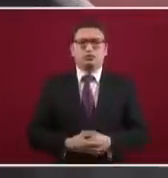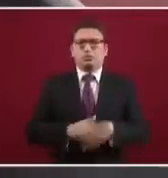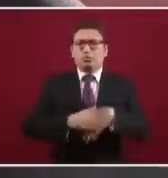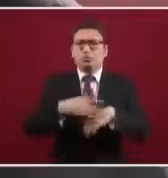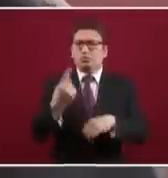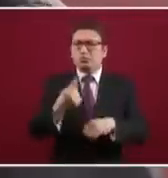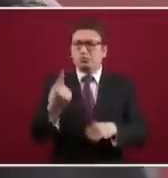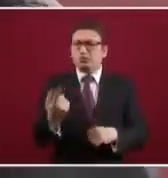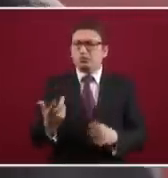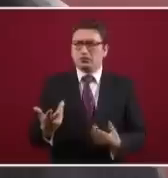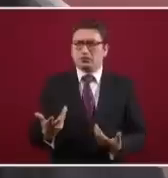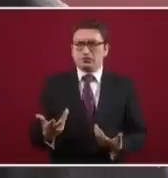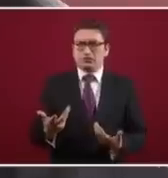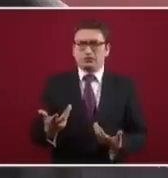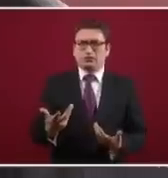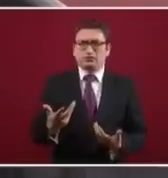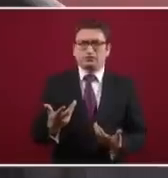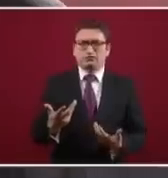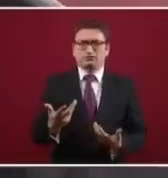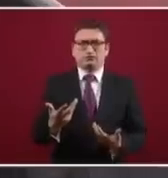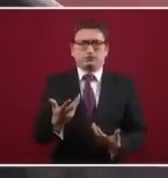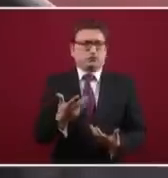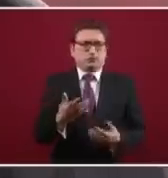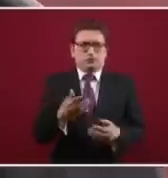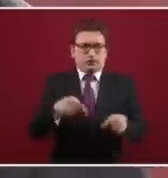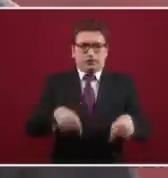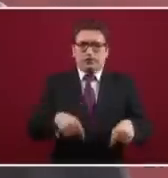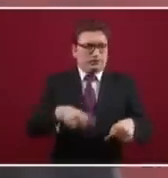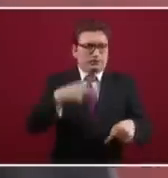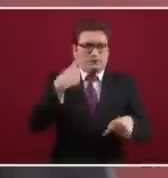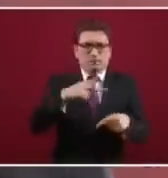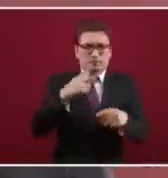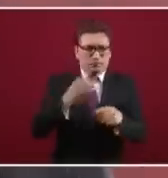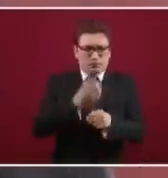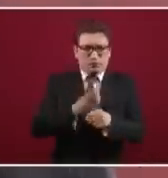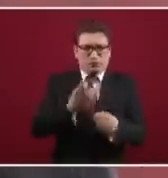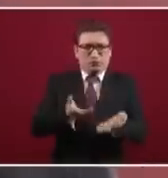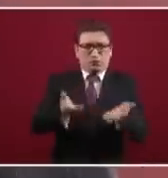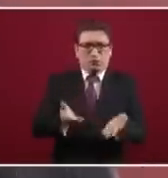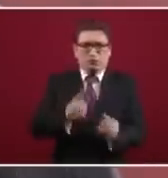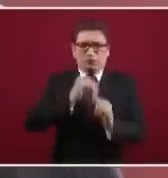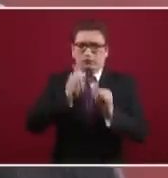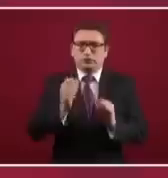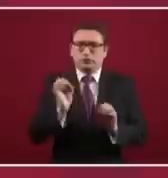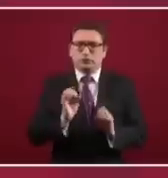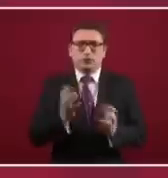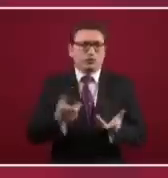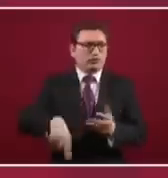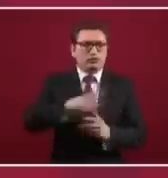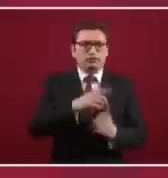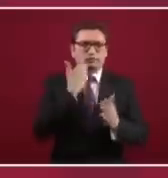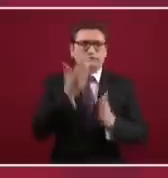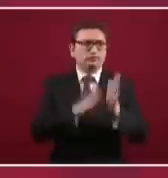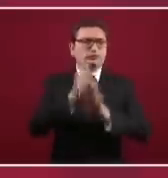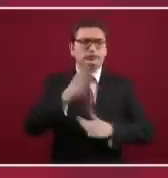porque no tuvieron oportunidad de salir adelante en el país.